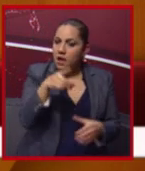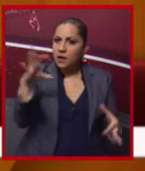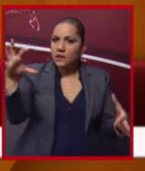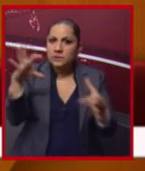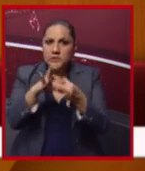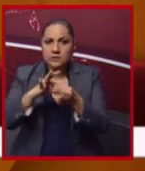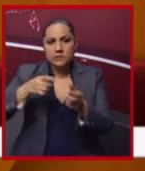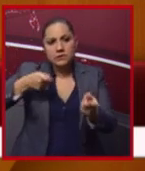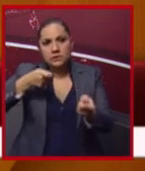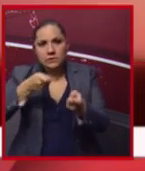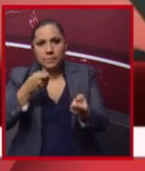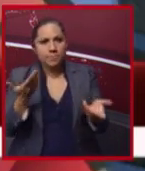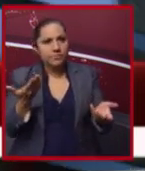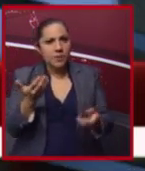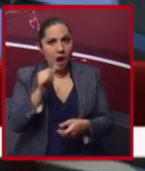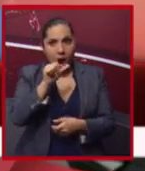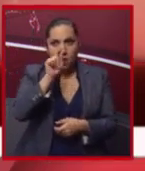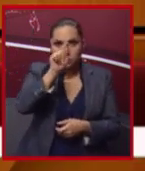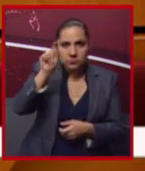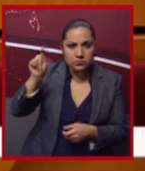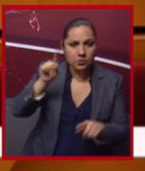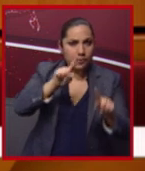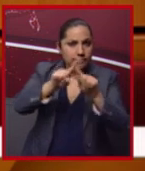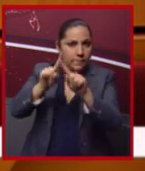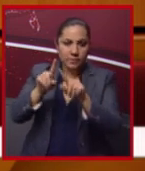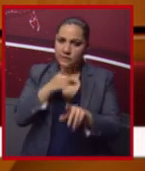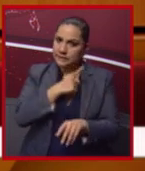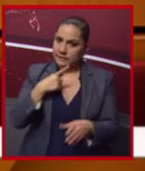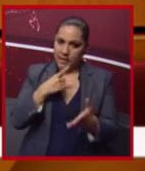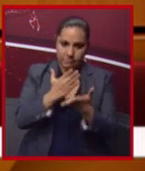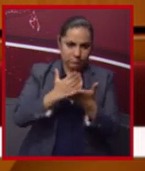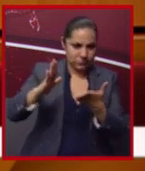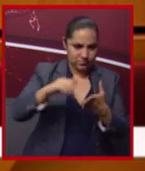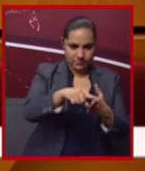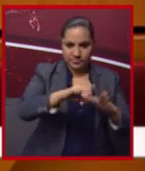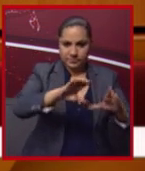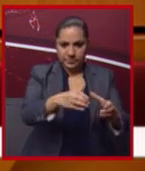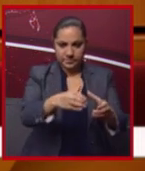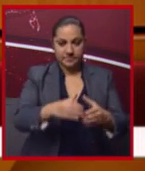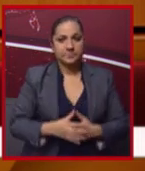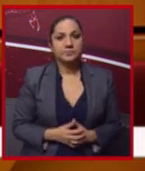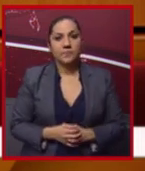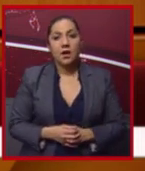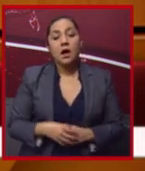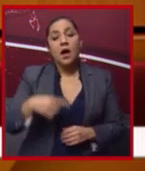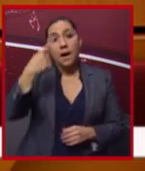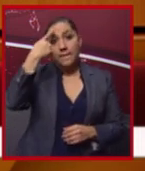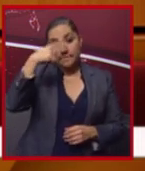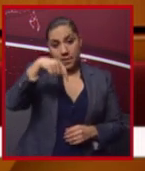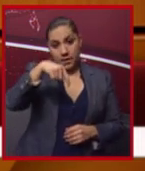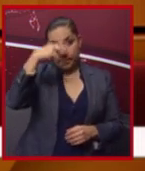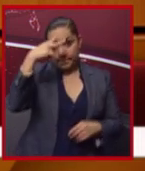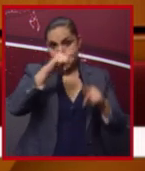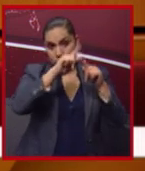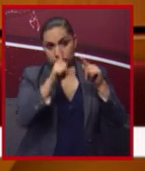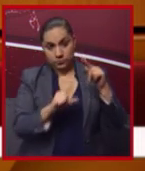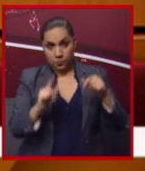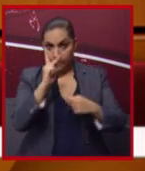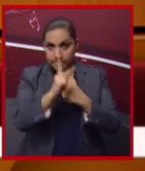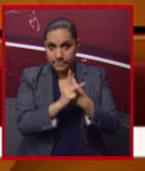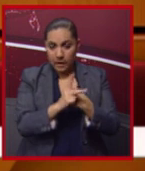de los poderes fácticos. Es de vital relevancia para nuestro país que nuestro máximo tribunal se